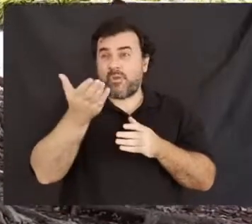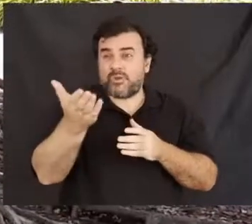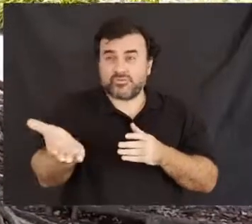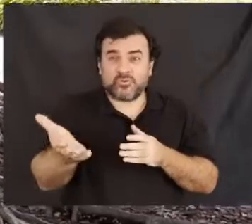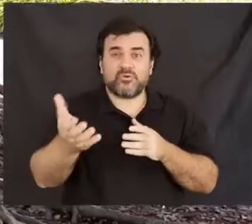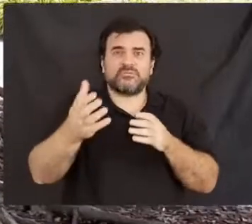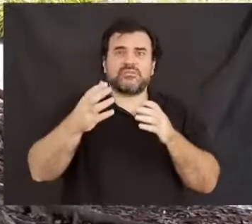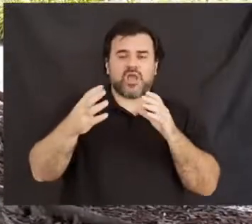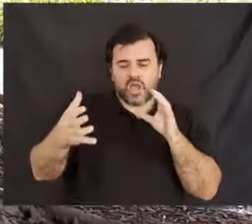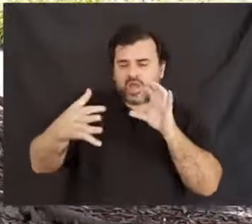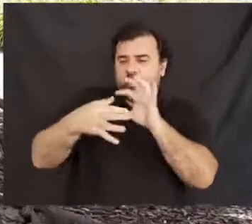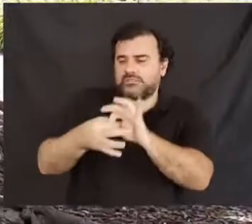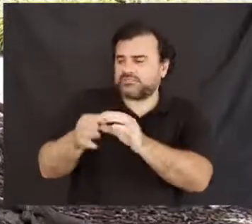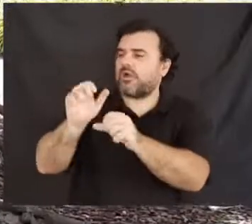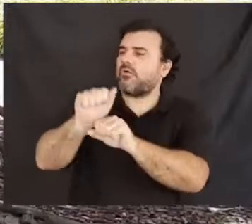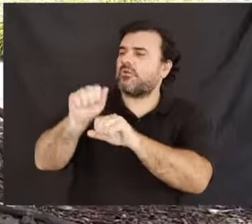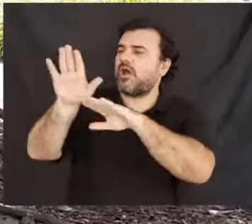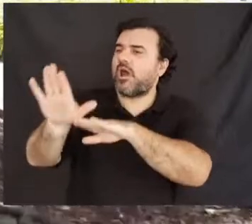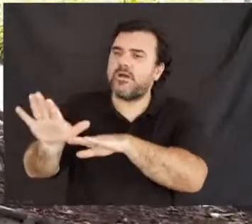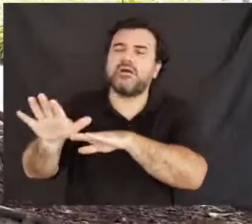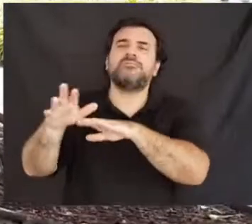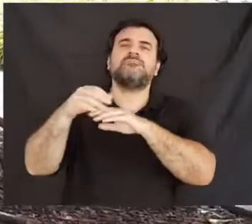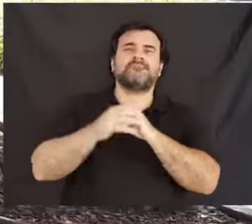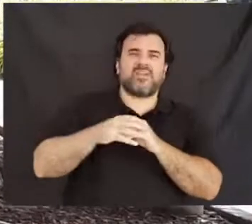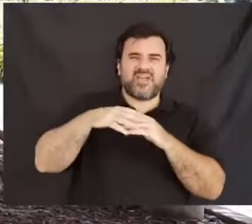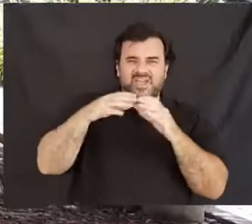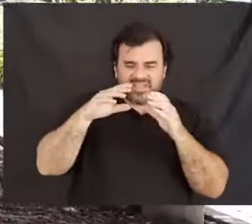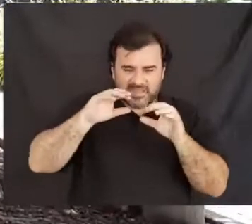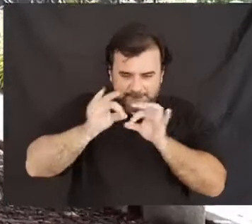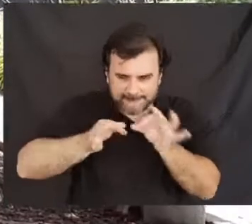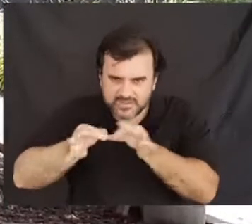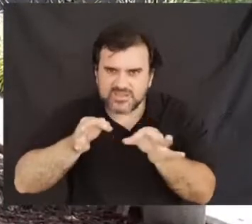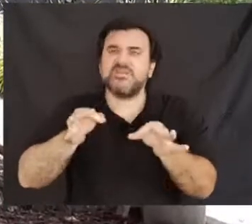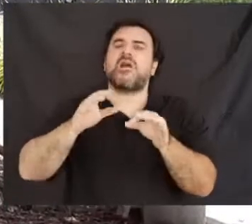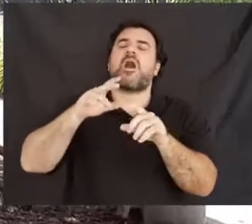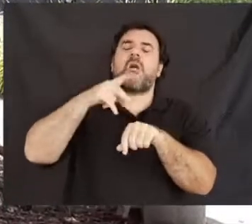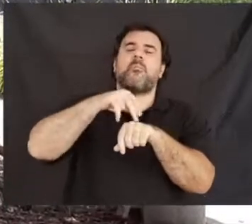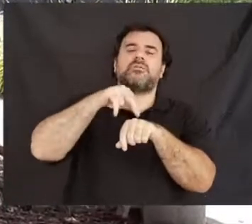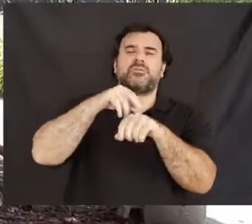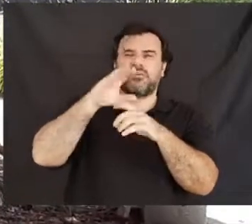que conversas con los montes mientras esclareces nuestra cultura puertorriqueña.